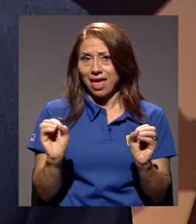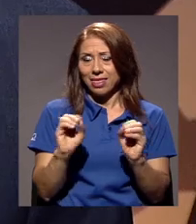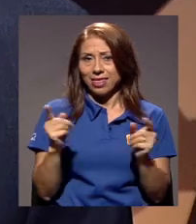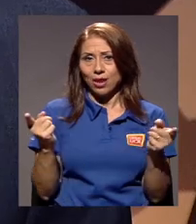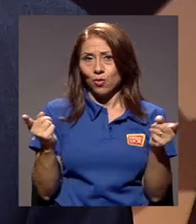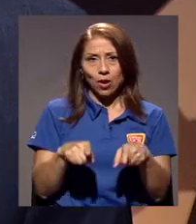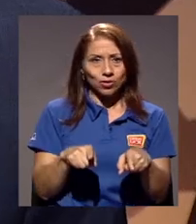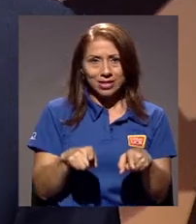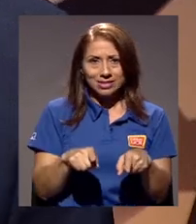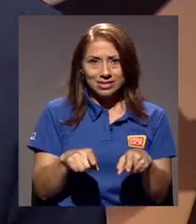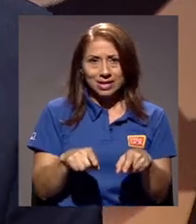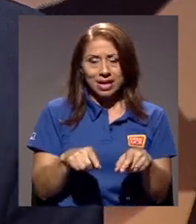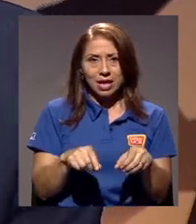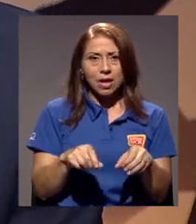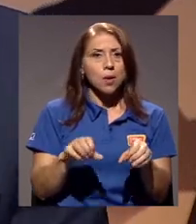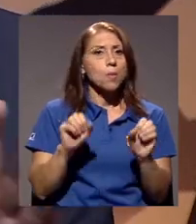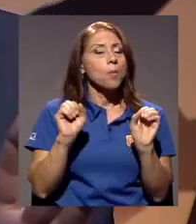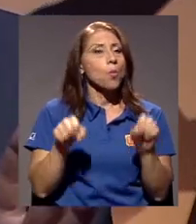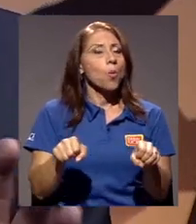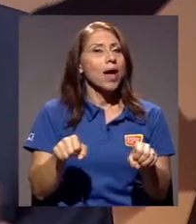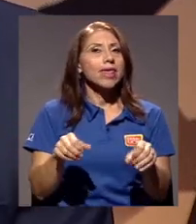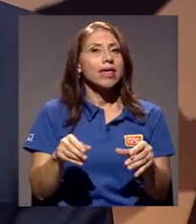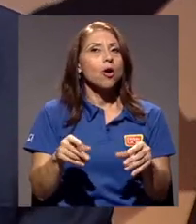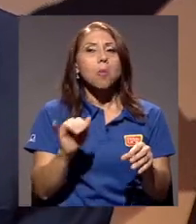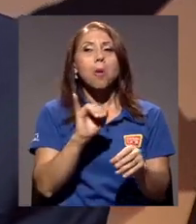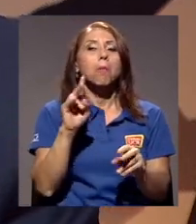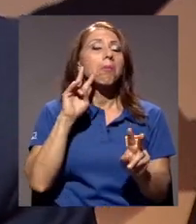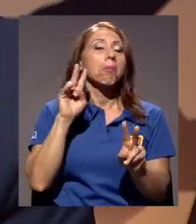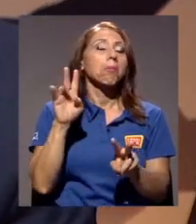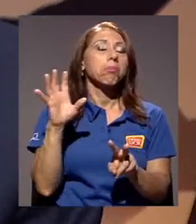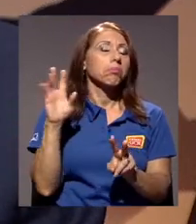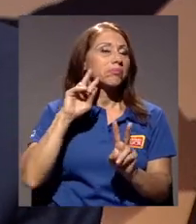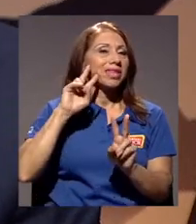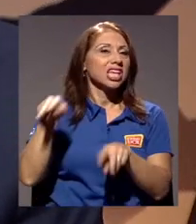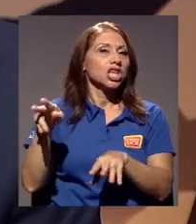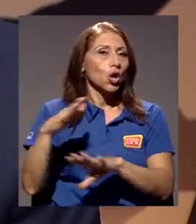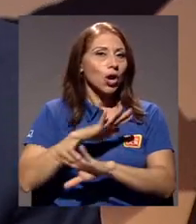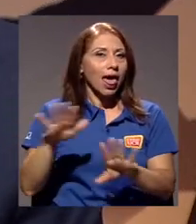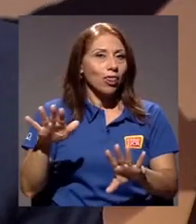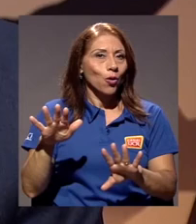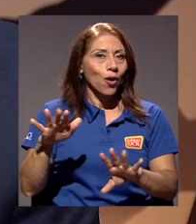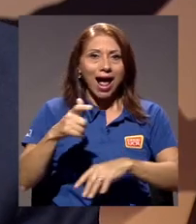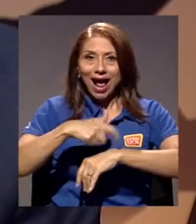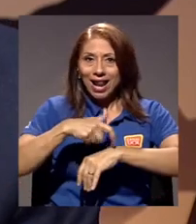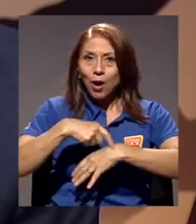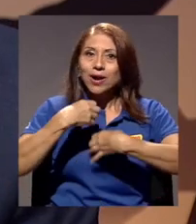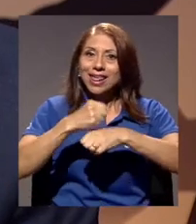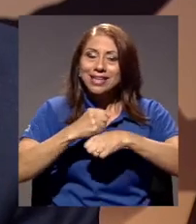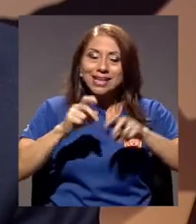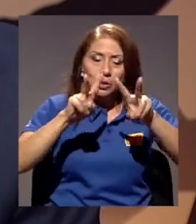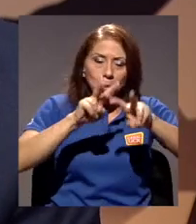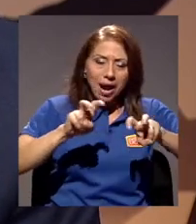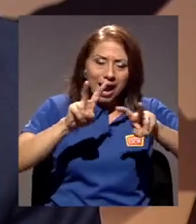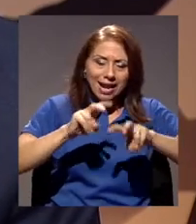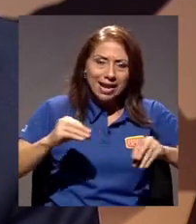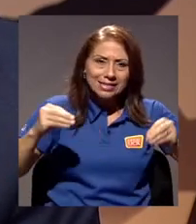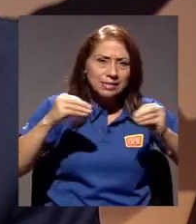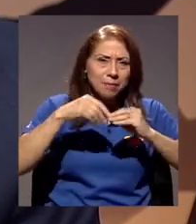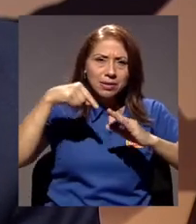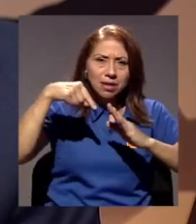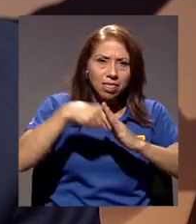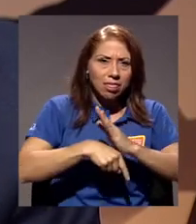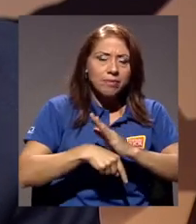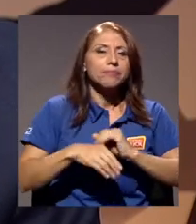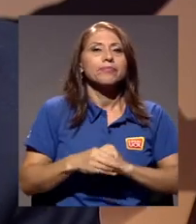puede ser ignorado a la hora de hacer un análisis de mayor o menor grado lo que